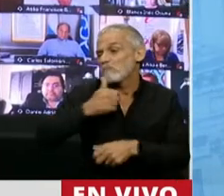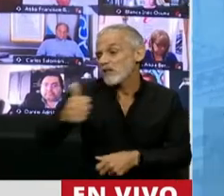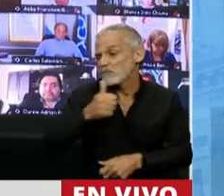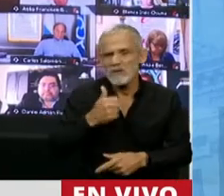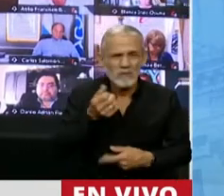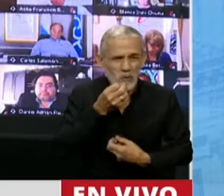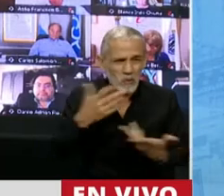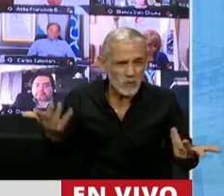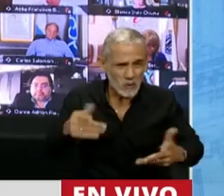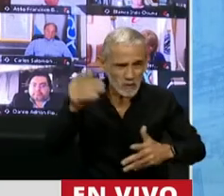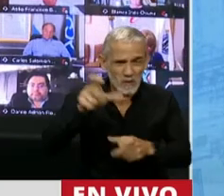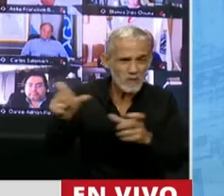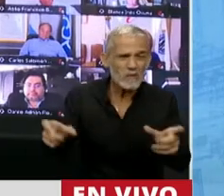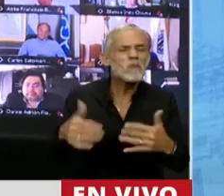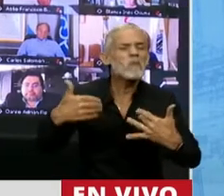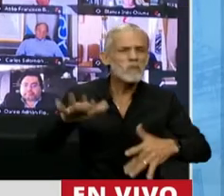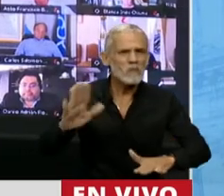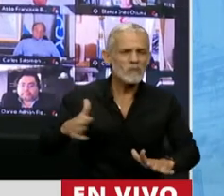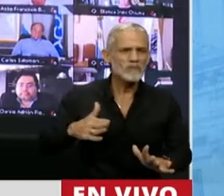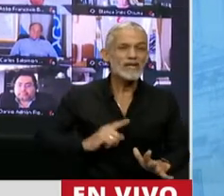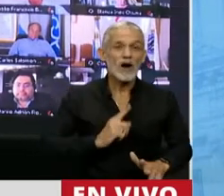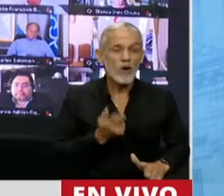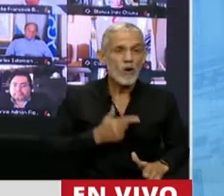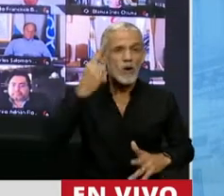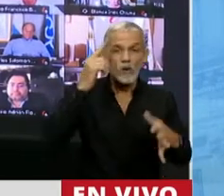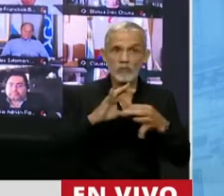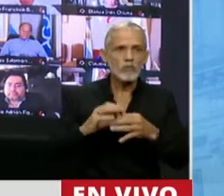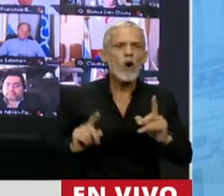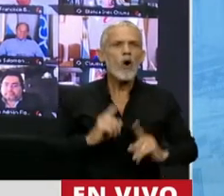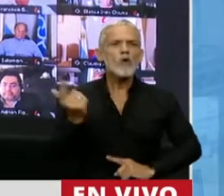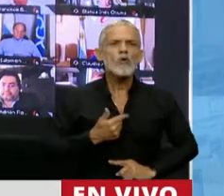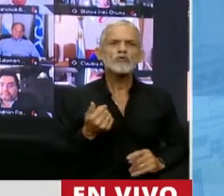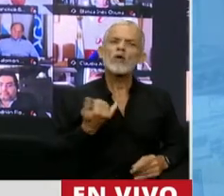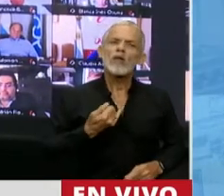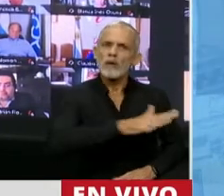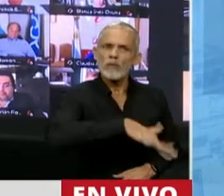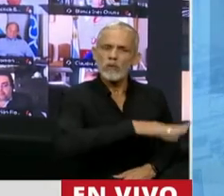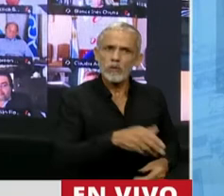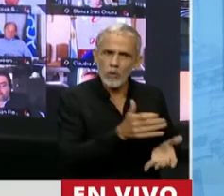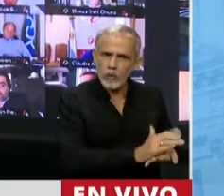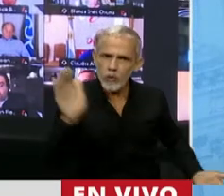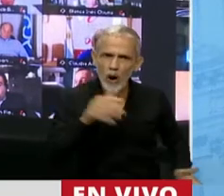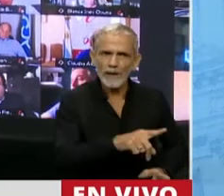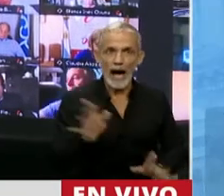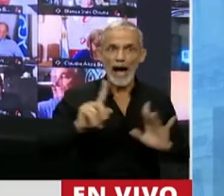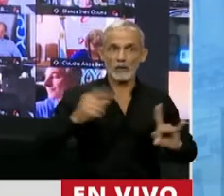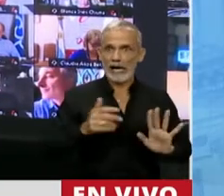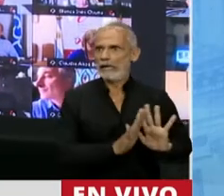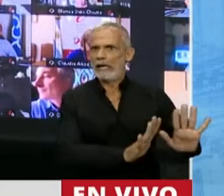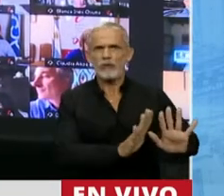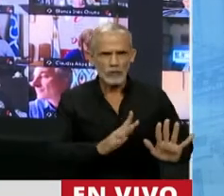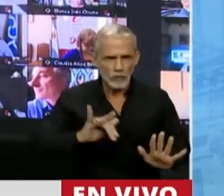Diego es coherencia y conciencia y orgullo de dónde salió, que por ahí a muchos argentinos o argentinas les